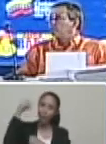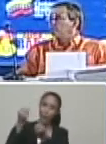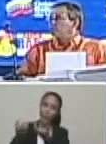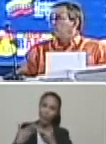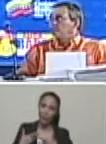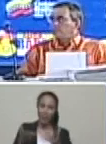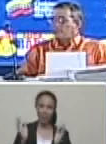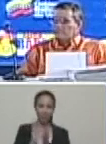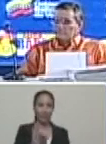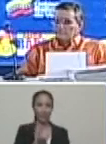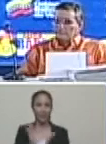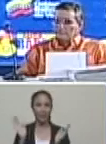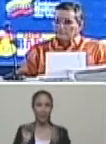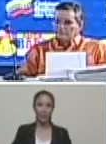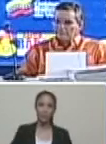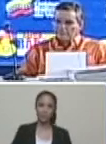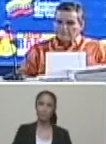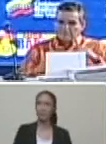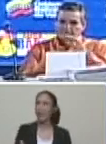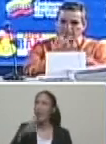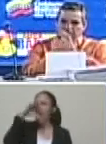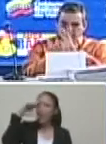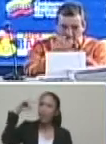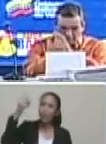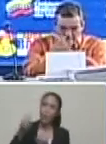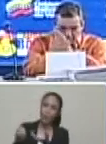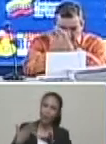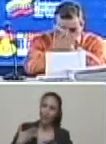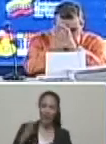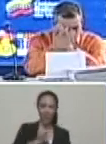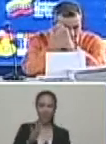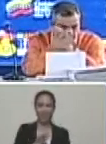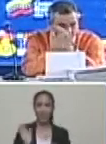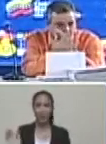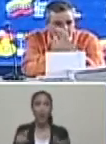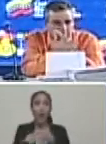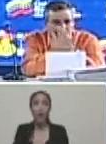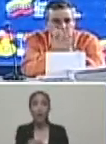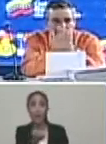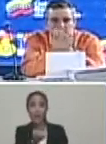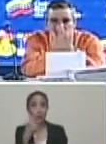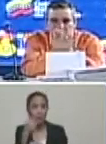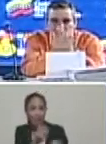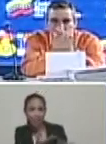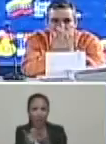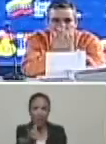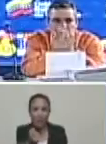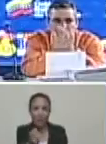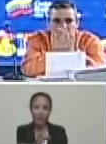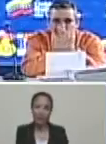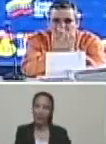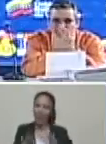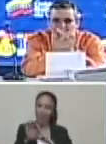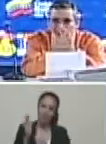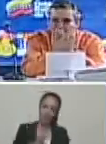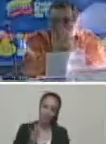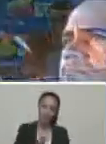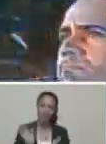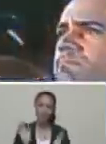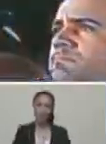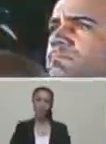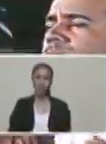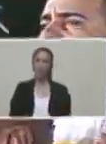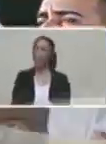proveerá. Tranquilos que Dios proveerá y a Venezuela no le faltará nada, se los garantizo, no